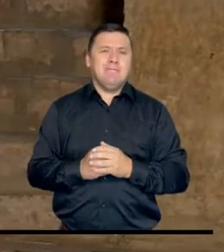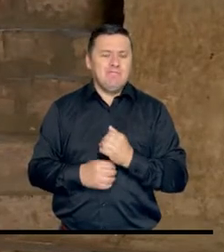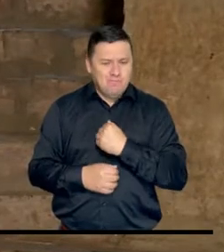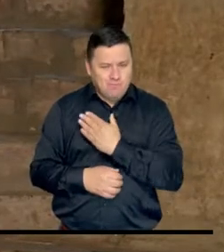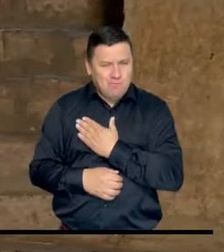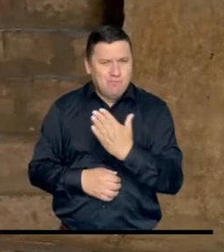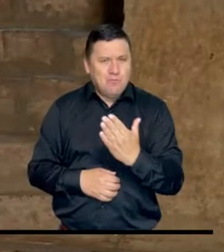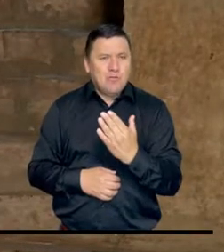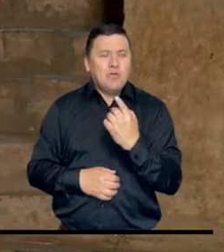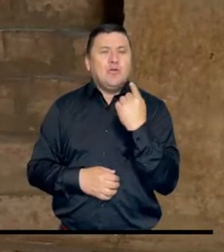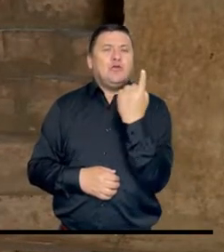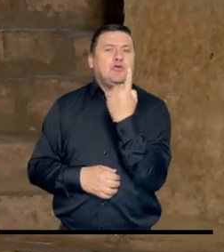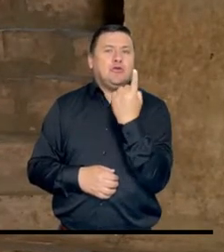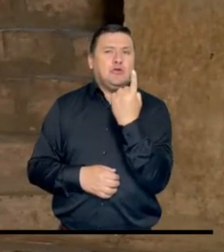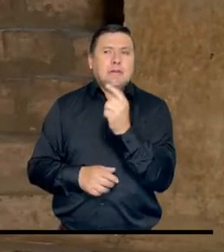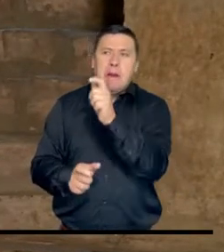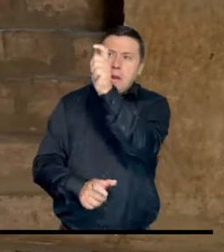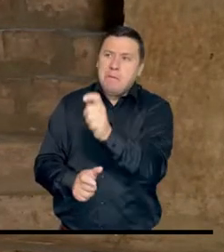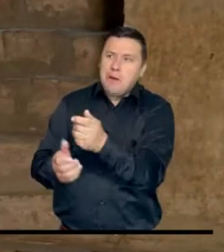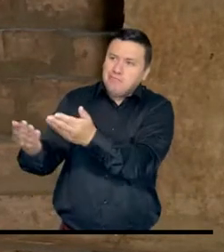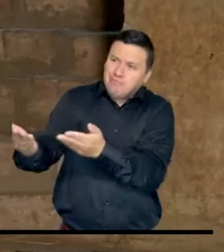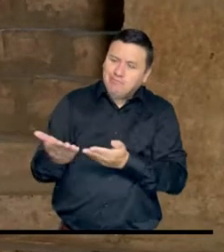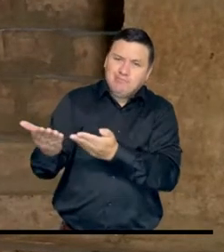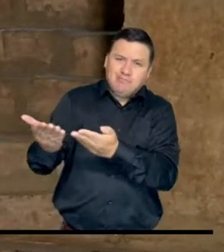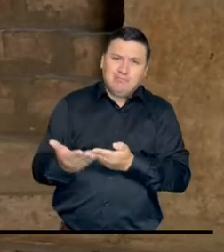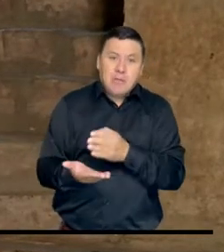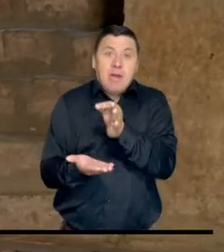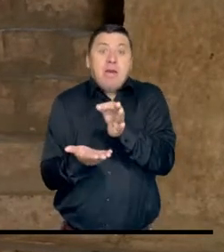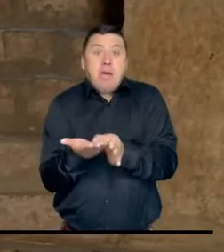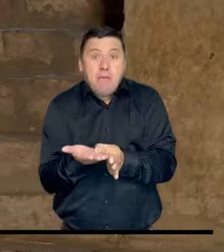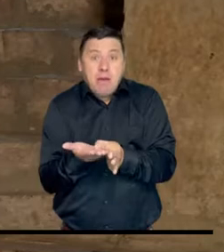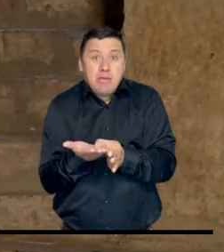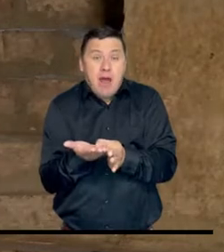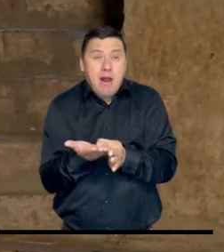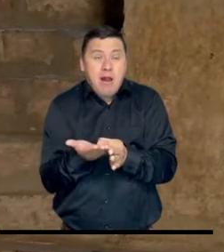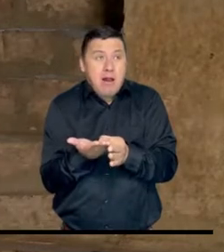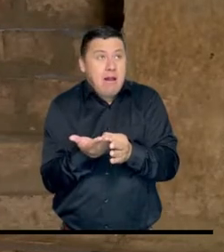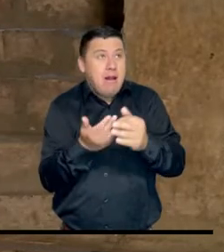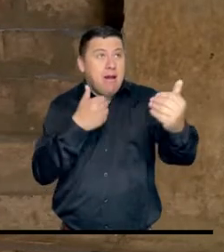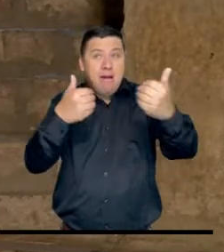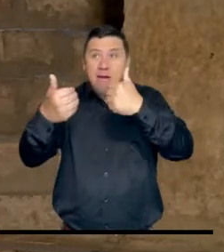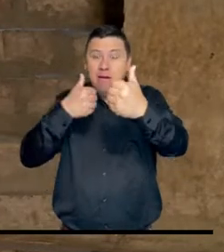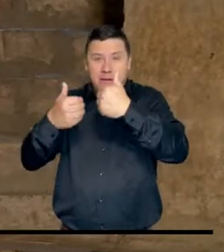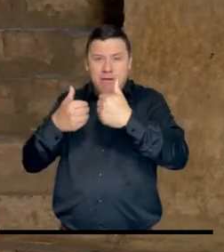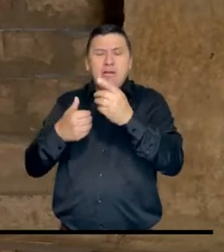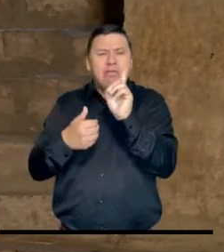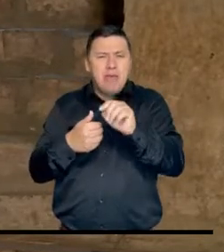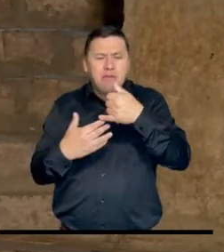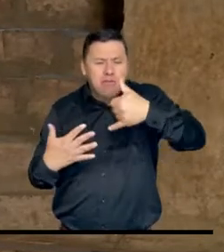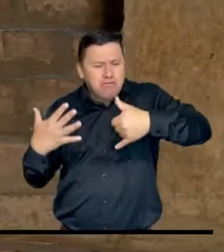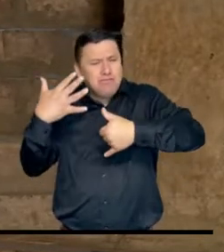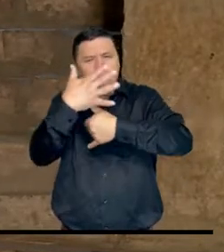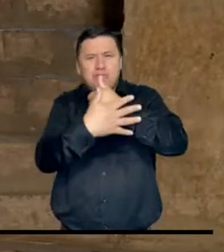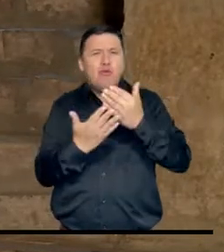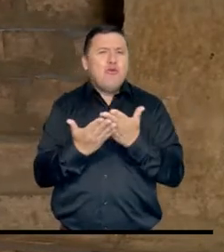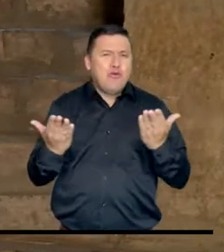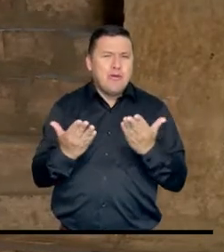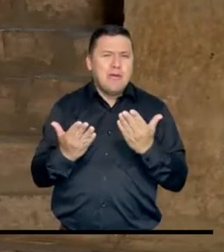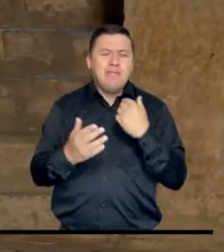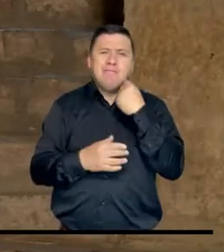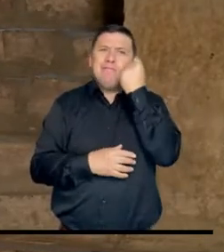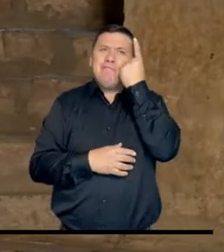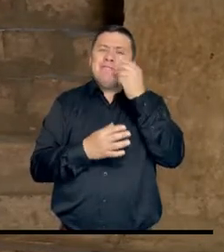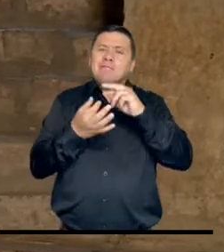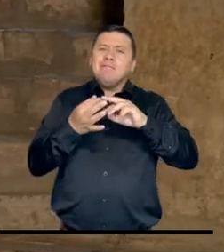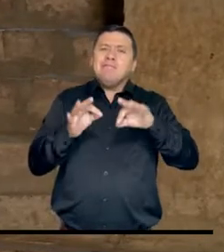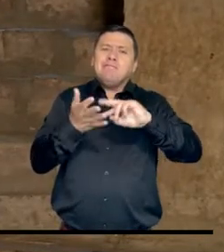nos complace no solo recibir gente de la capital, sino de diferentes partes del país, donde podemos entender